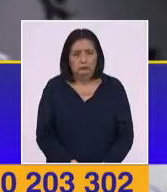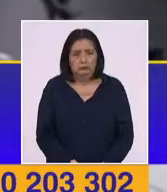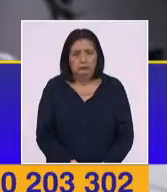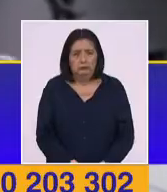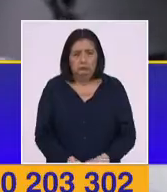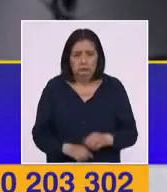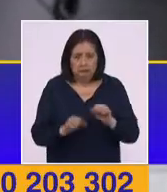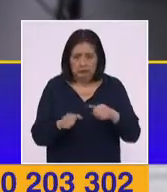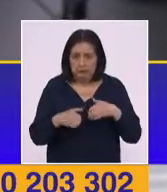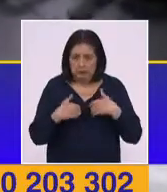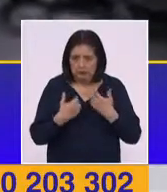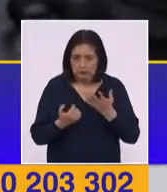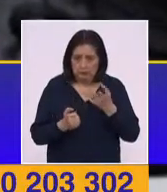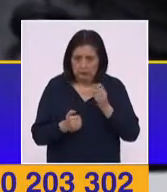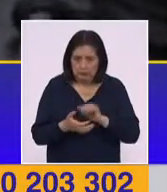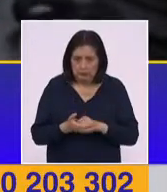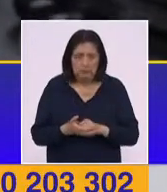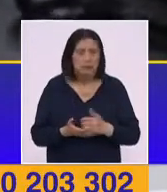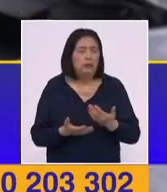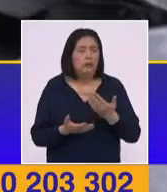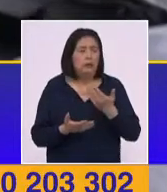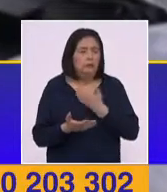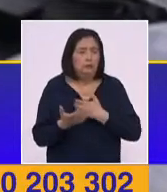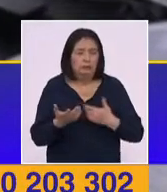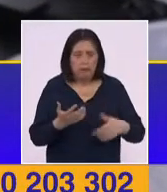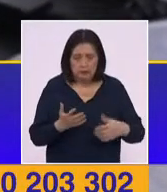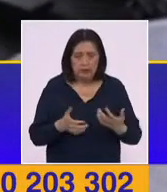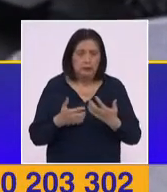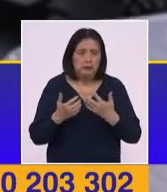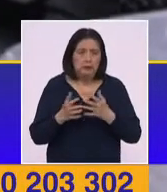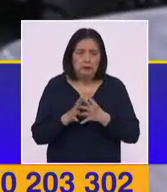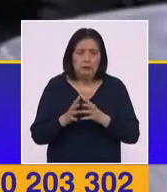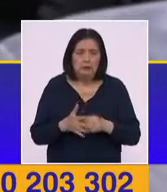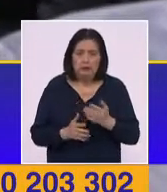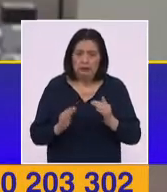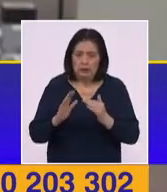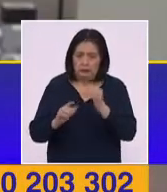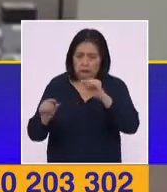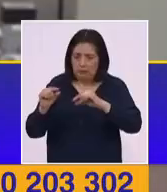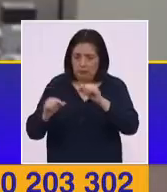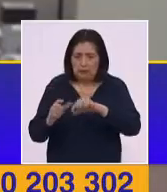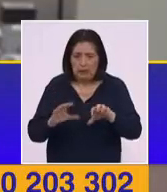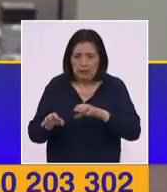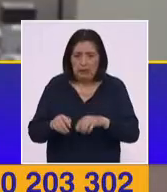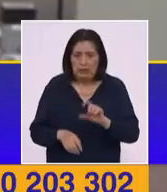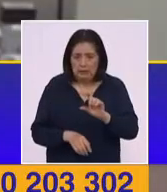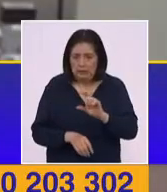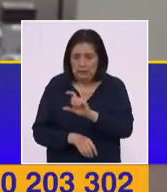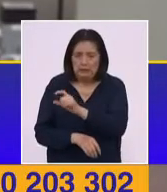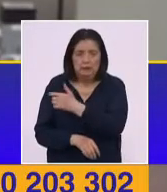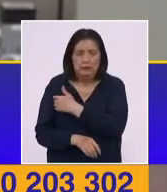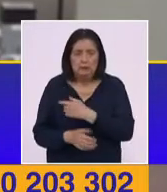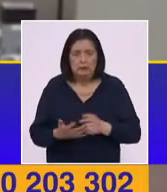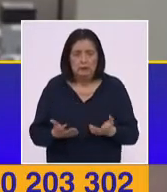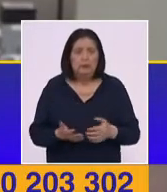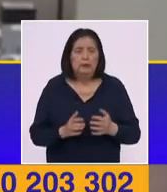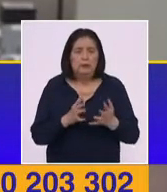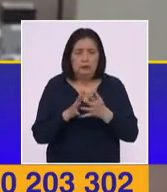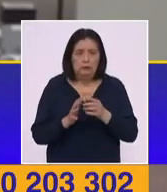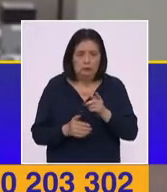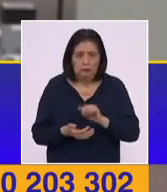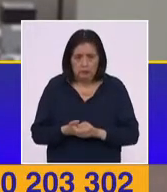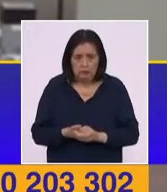Para lograrlo, la administración del presidente Joe Biden ofreció financiar a los laboratorios que fabrican el fármaco en la nación